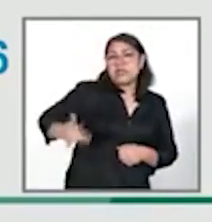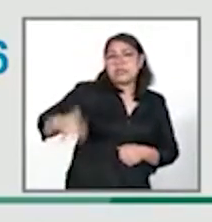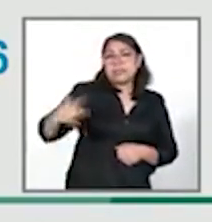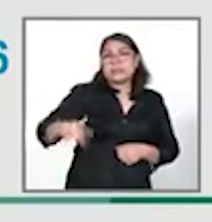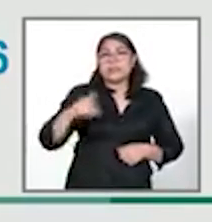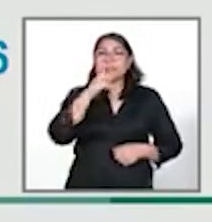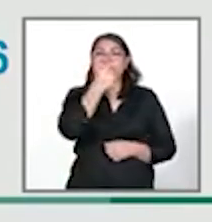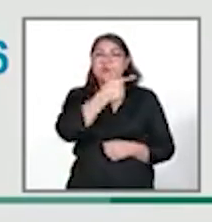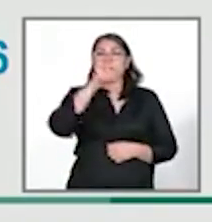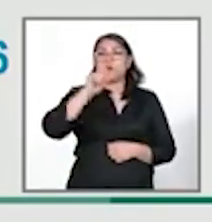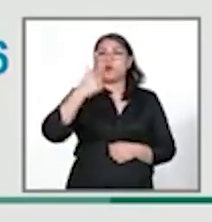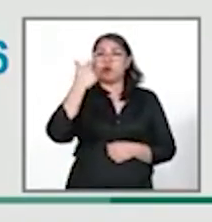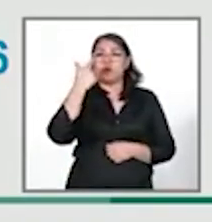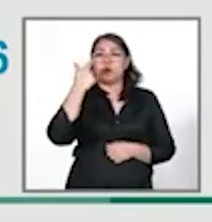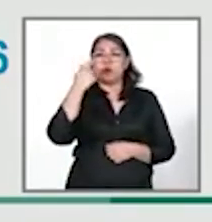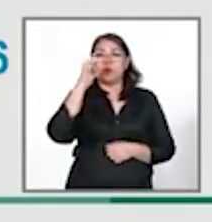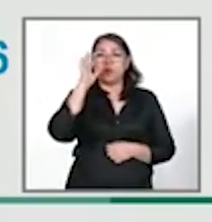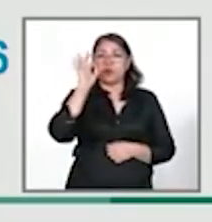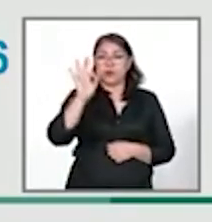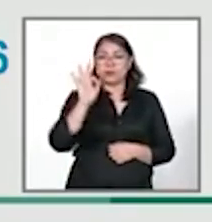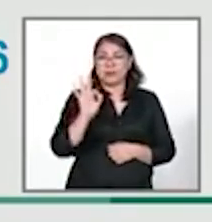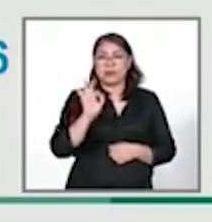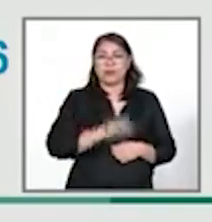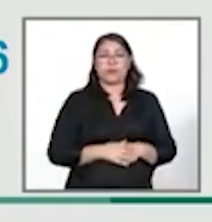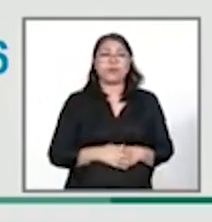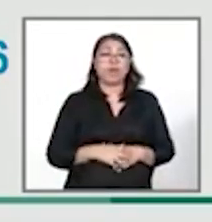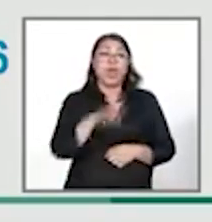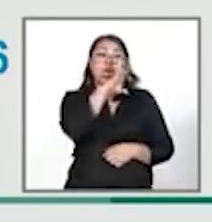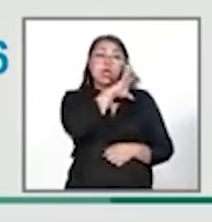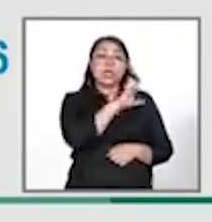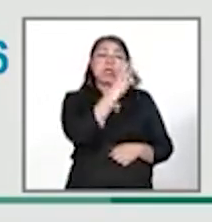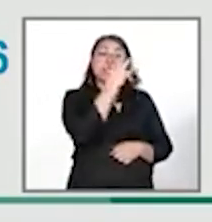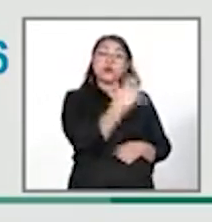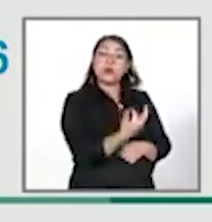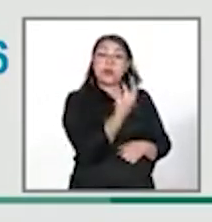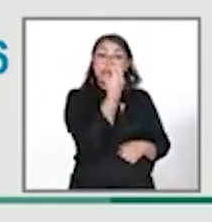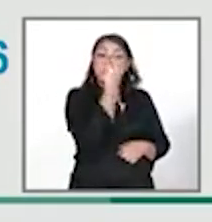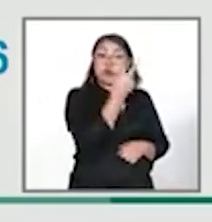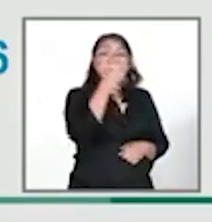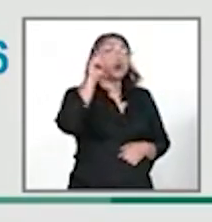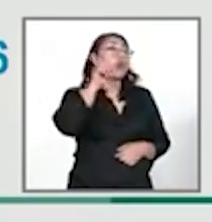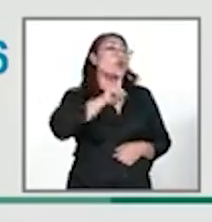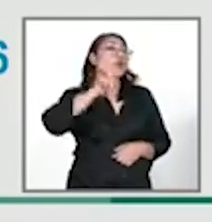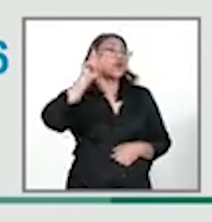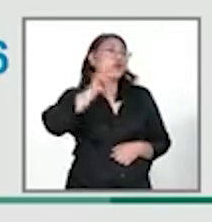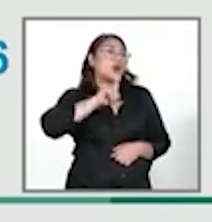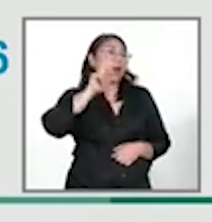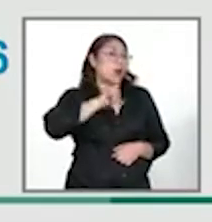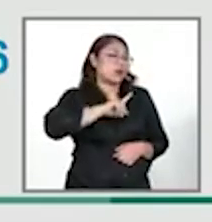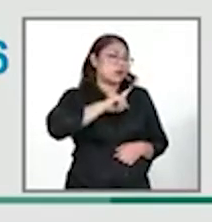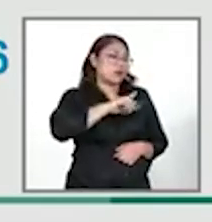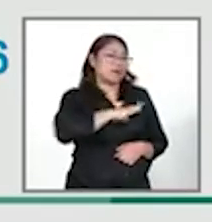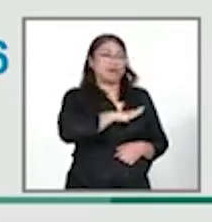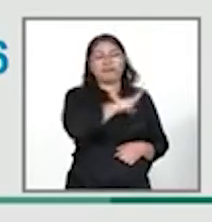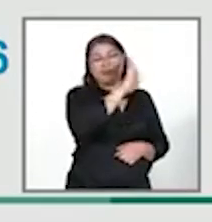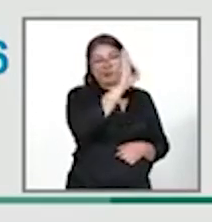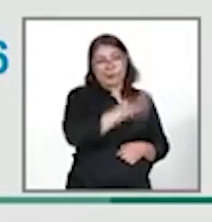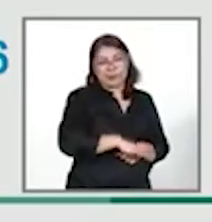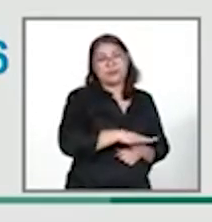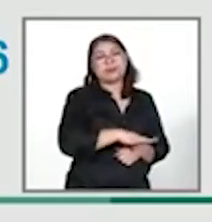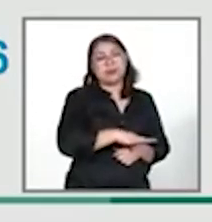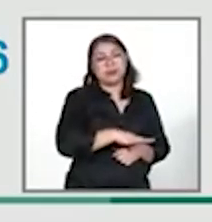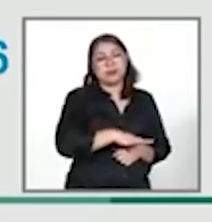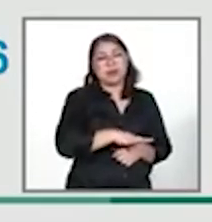7%. Por sexo hay 552 casos que representan el 33% en